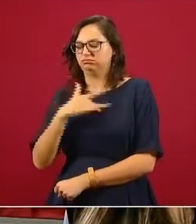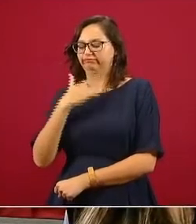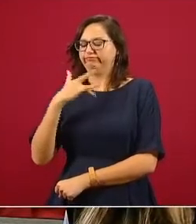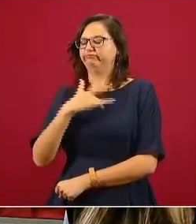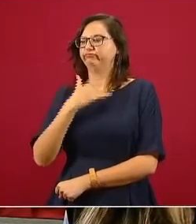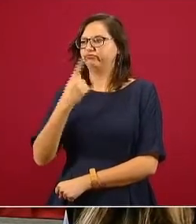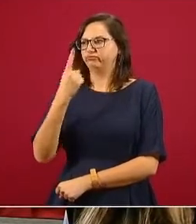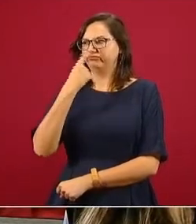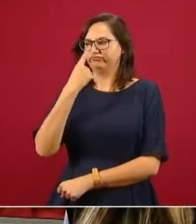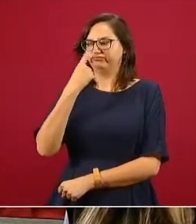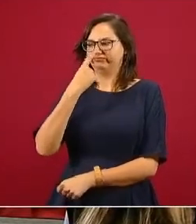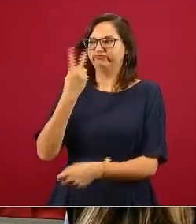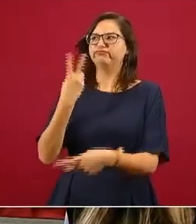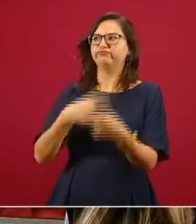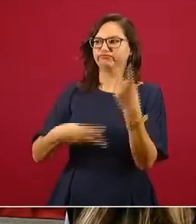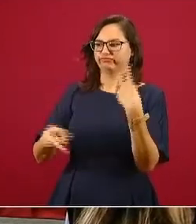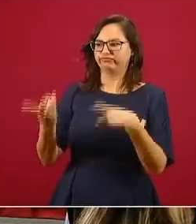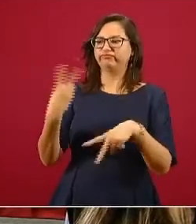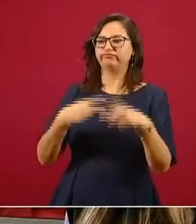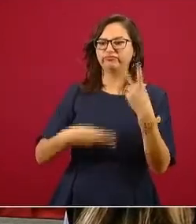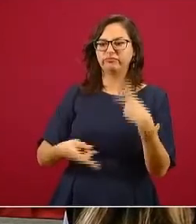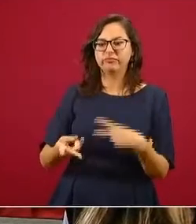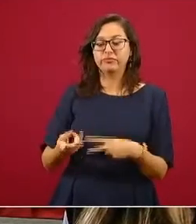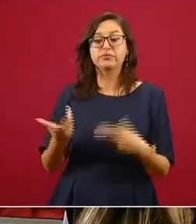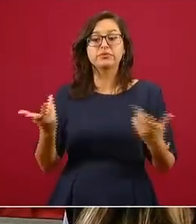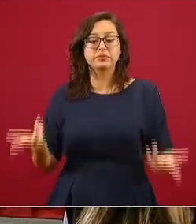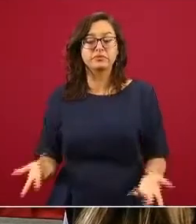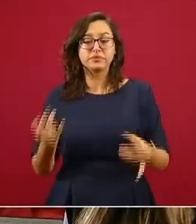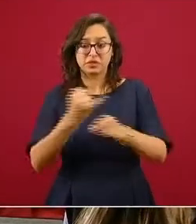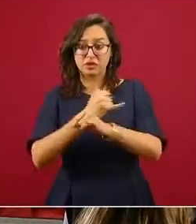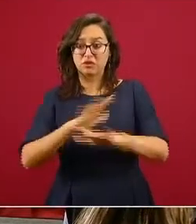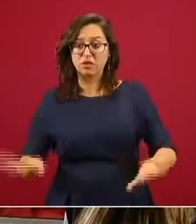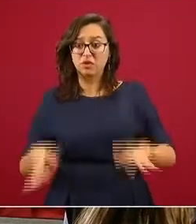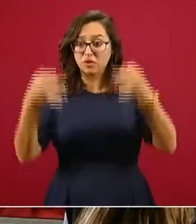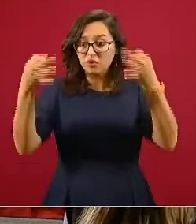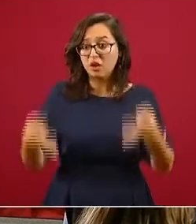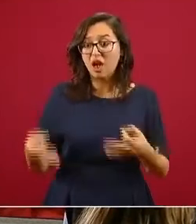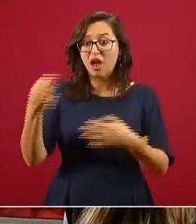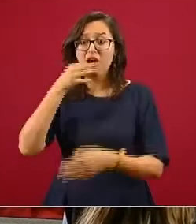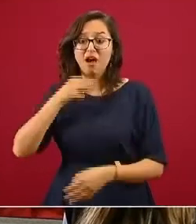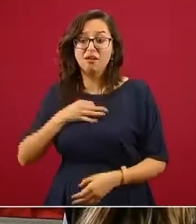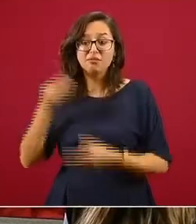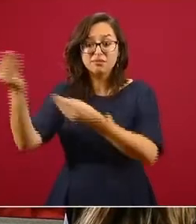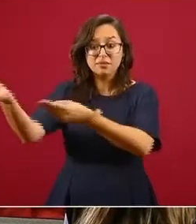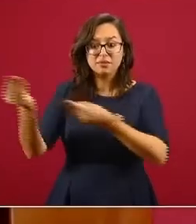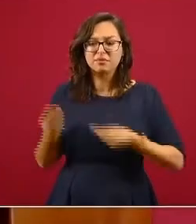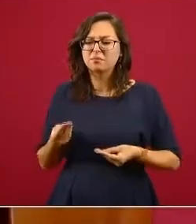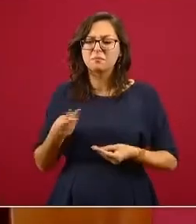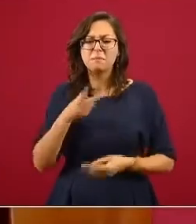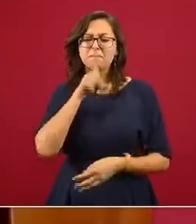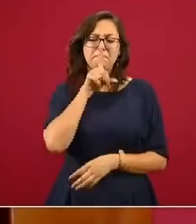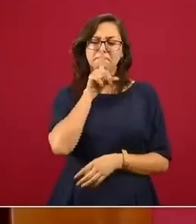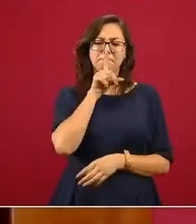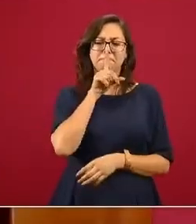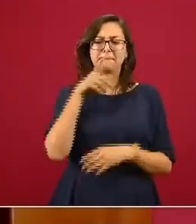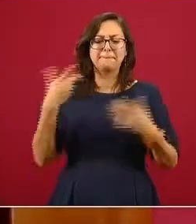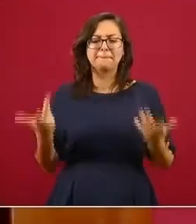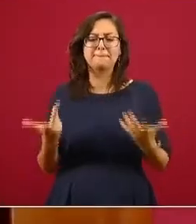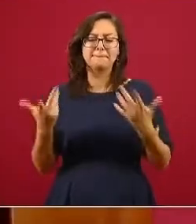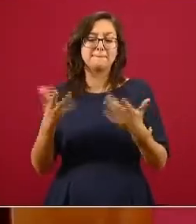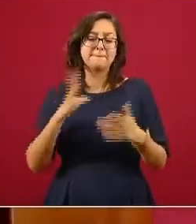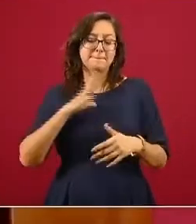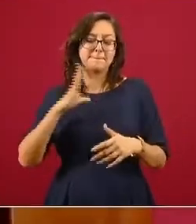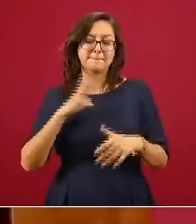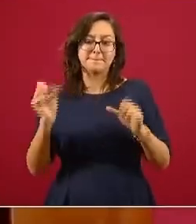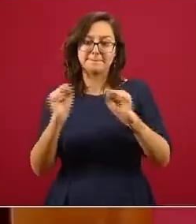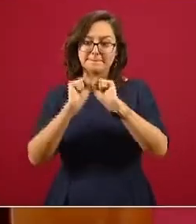recibimos esa información no en una forma oficial, no en una forma específica, sino a través de un sistema